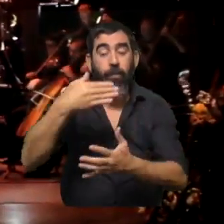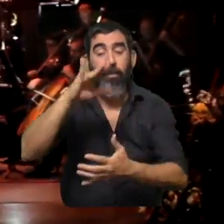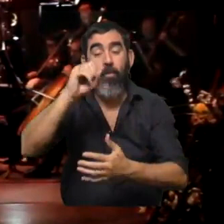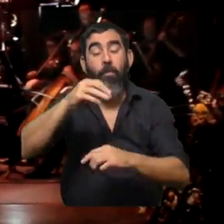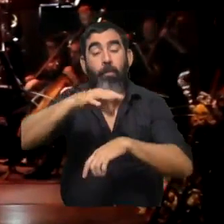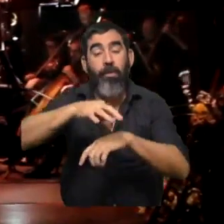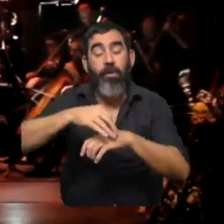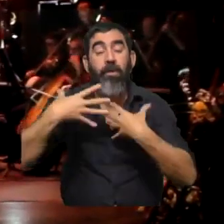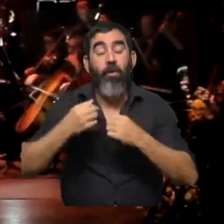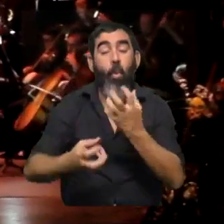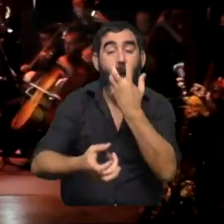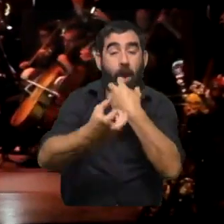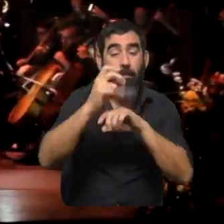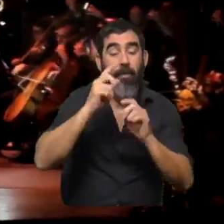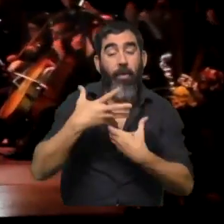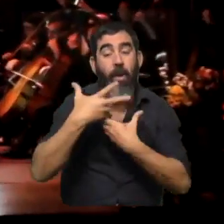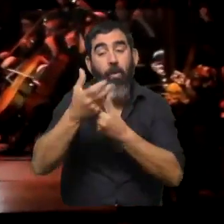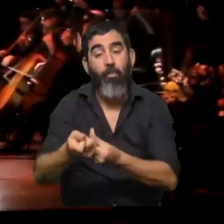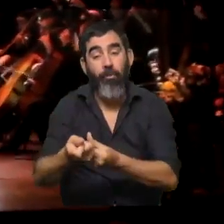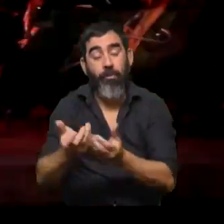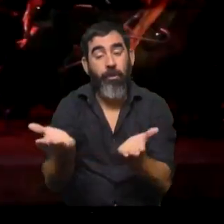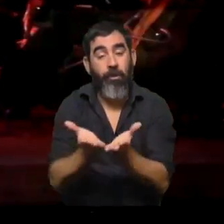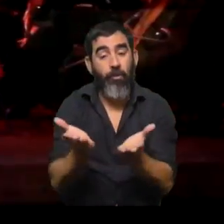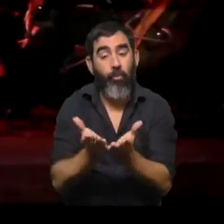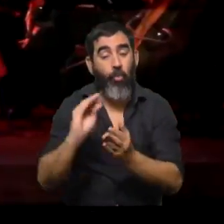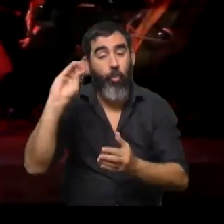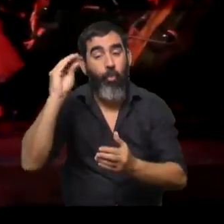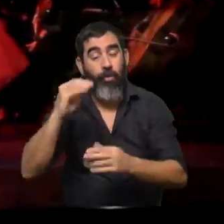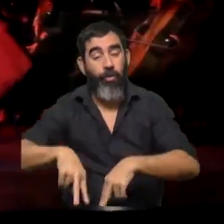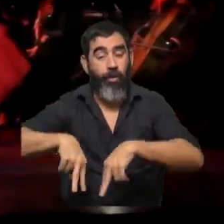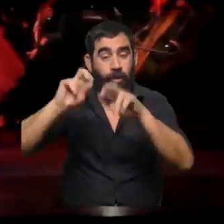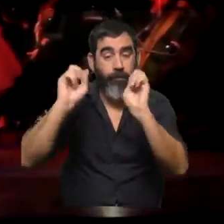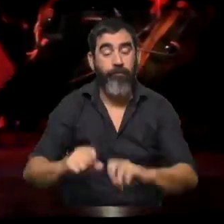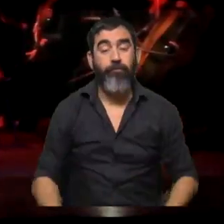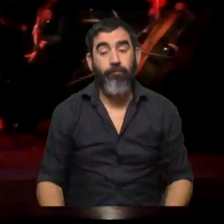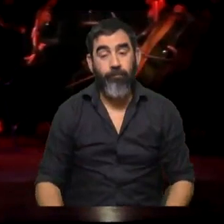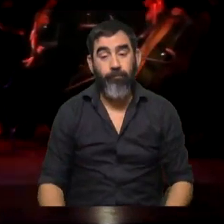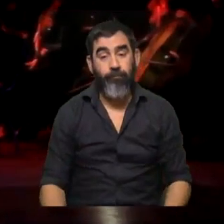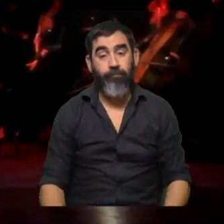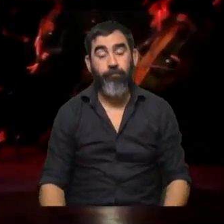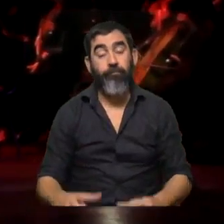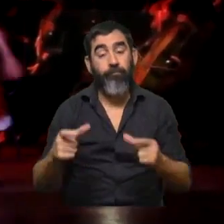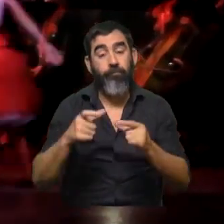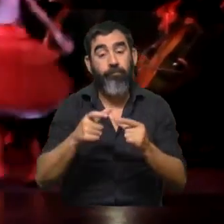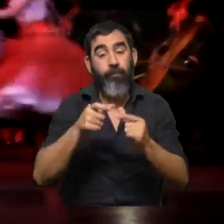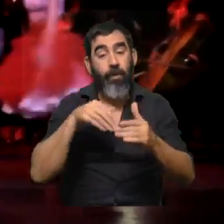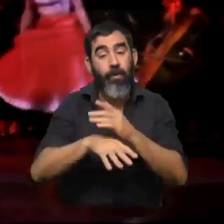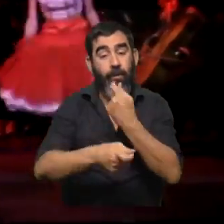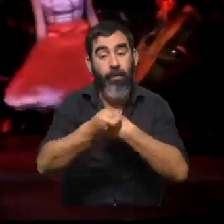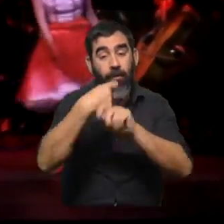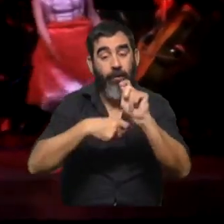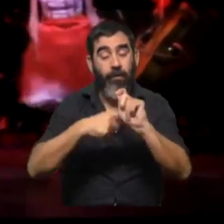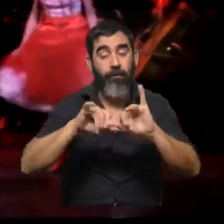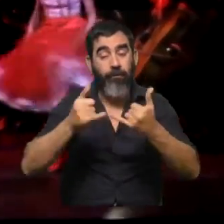salud animal, además de apoyar las carreras de sus jóvenes investigadoras e investigadores. Las entradas ya están en venta a través